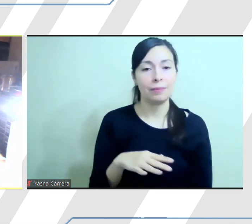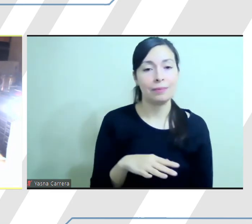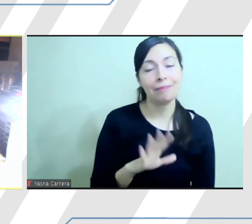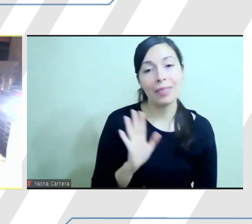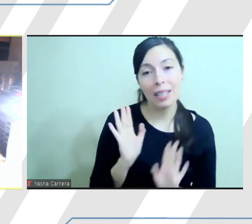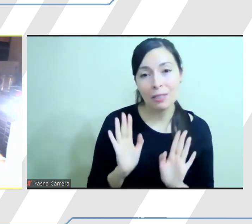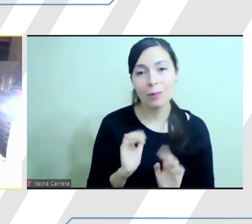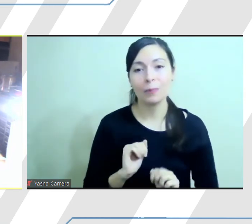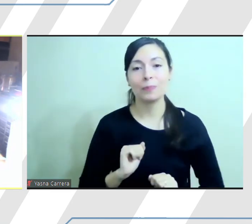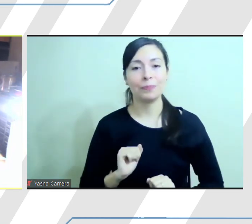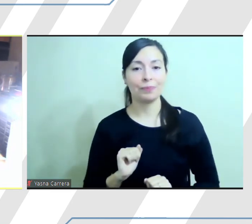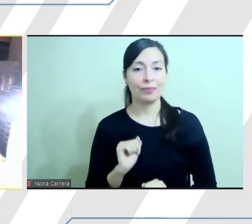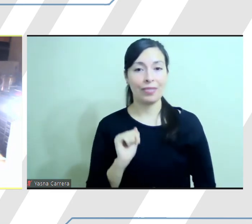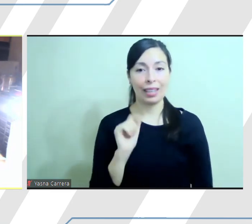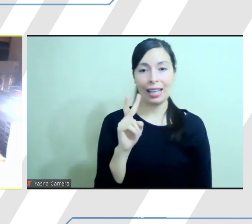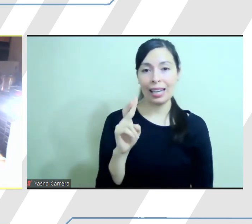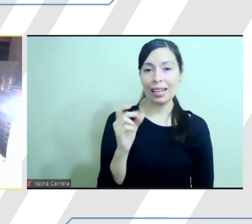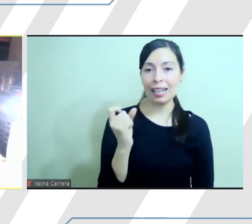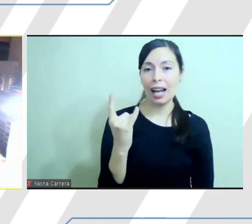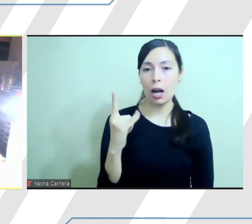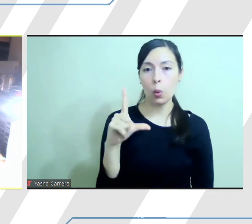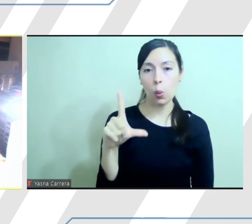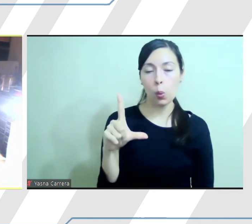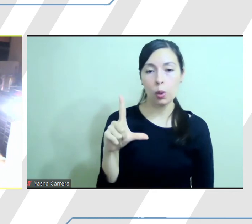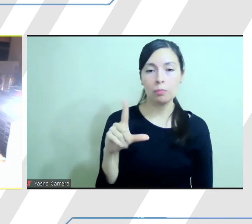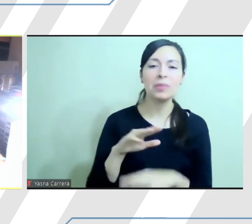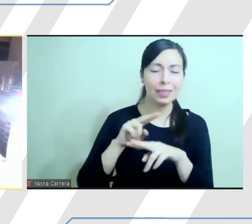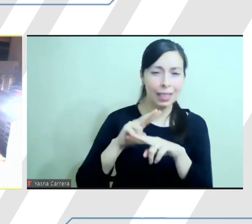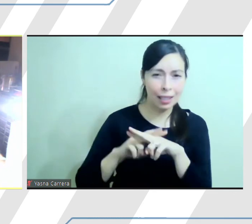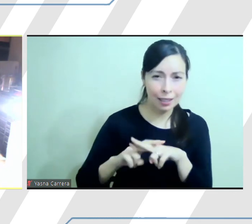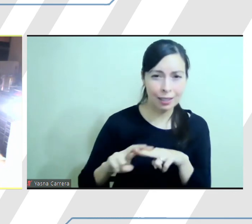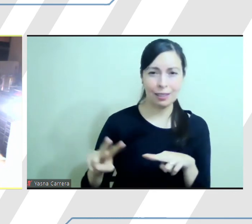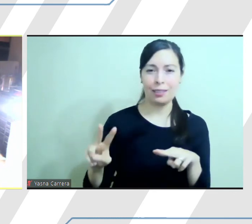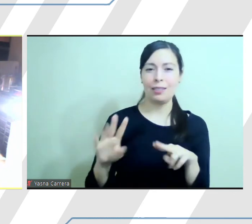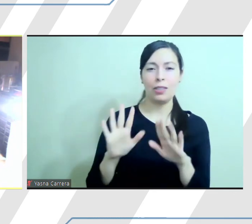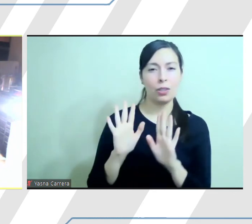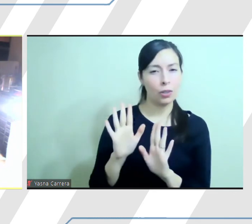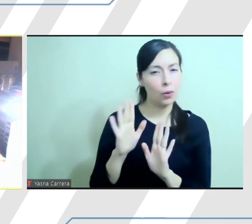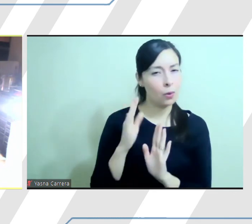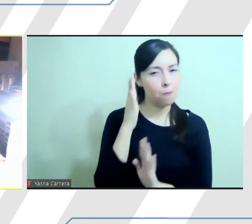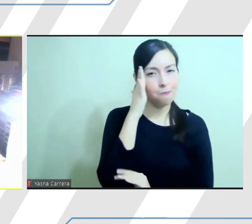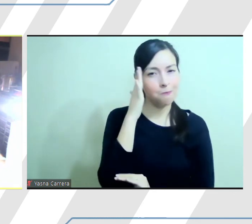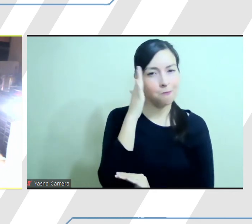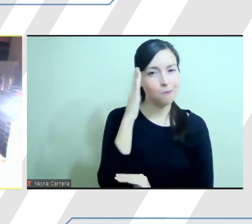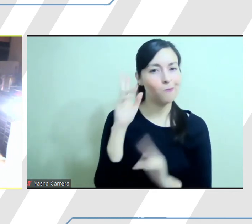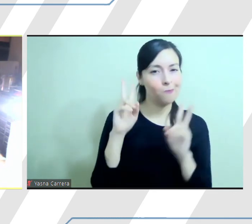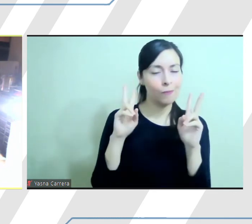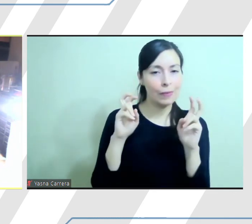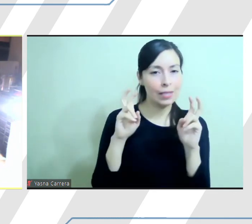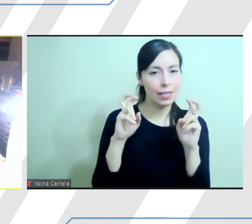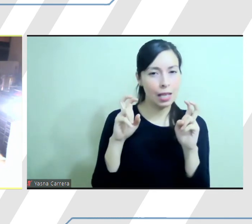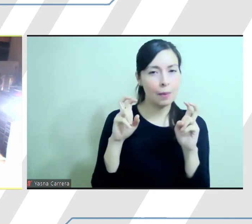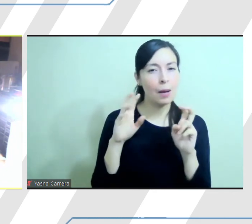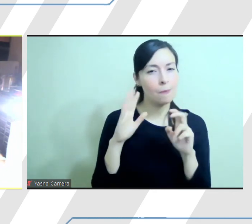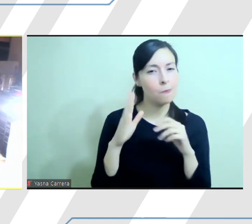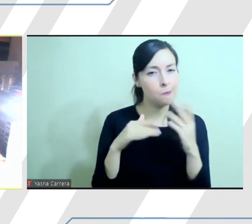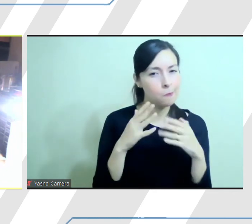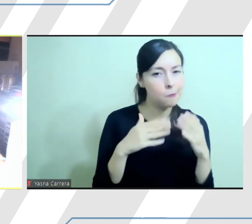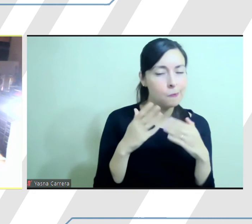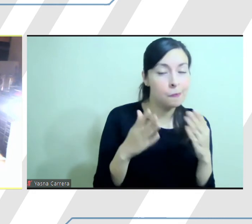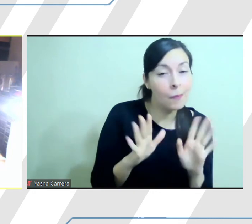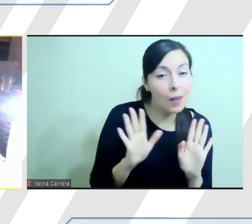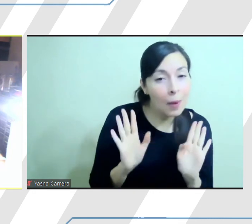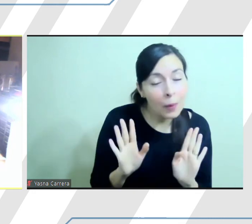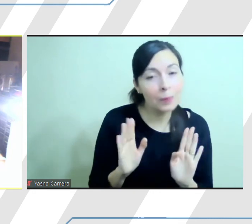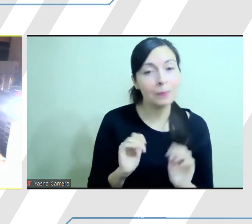que Raúl, está tranquilo de que estoy pendiente respecto a ese tema, intentando hacer las gestiones para que esto